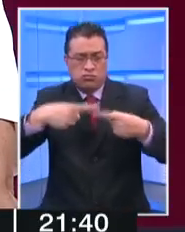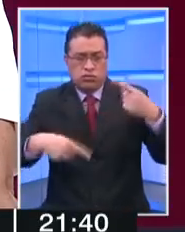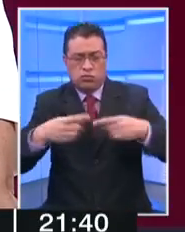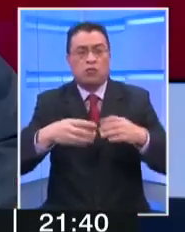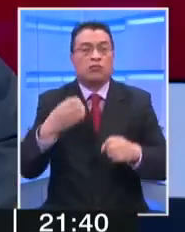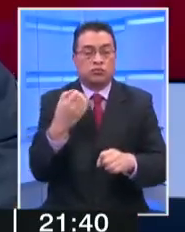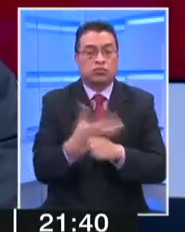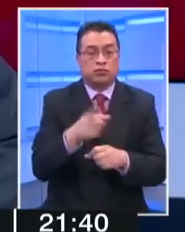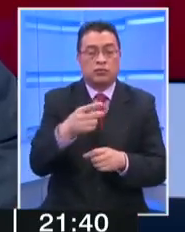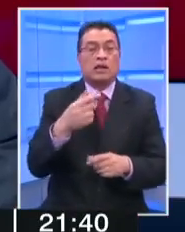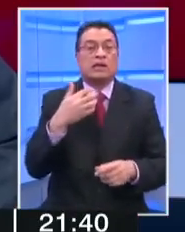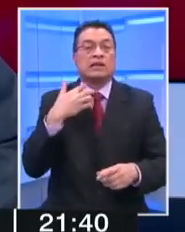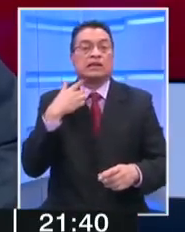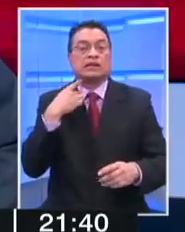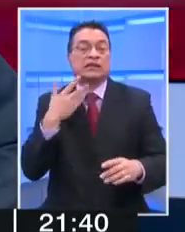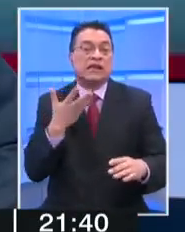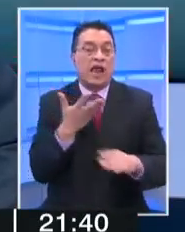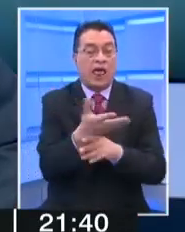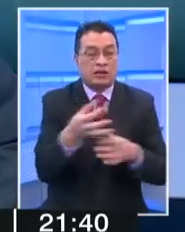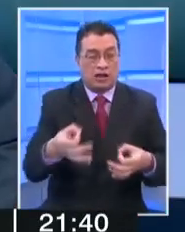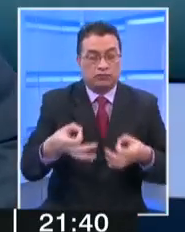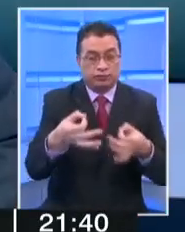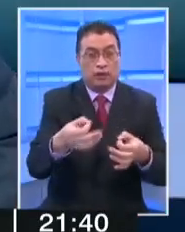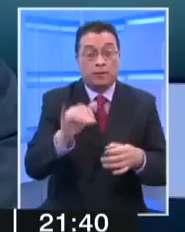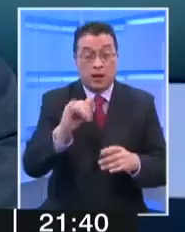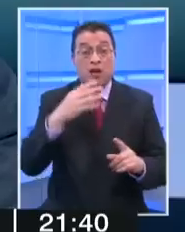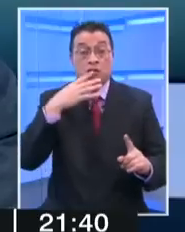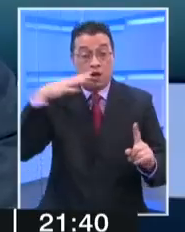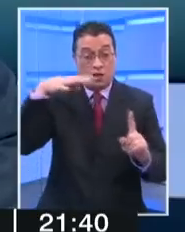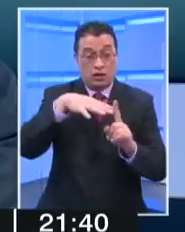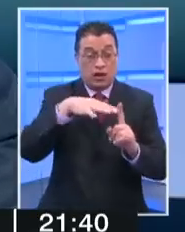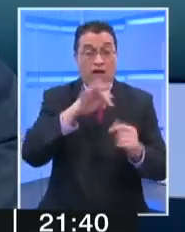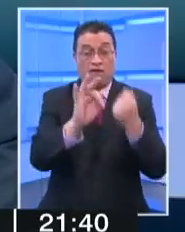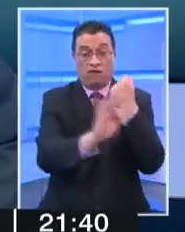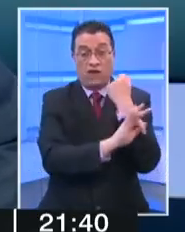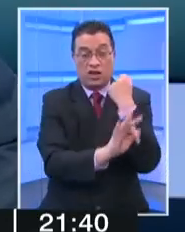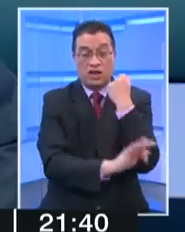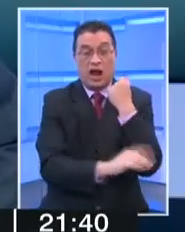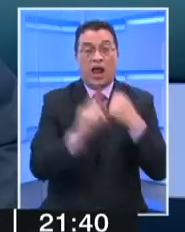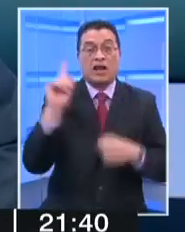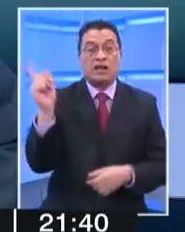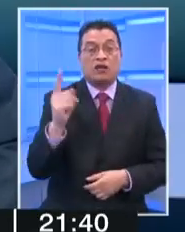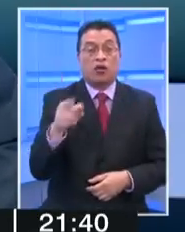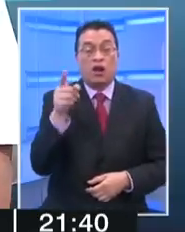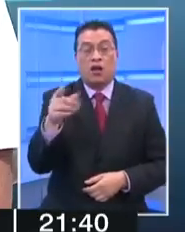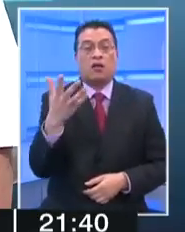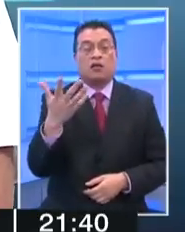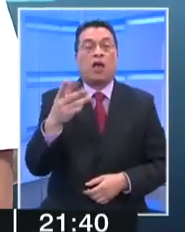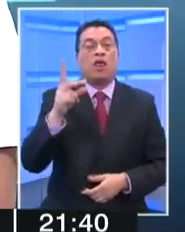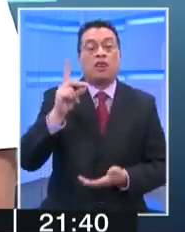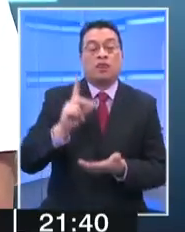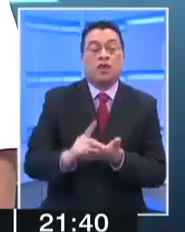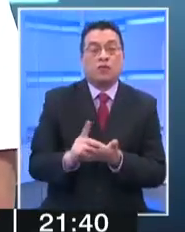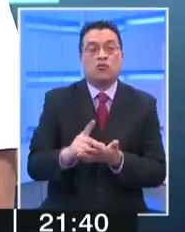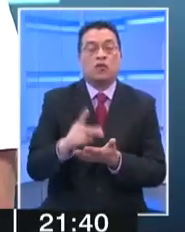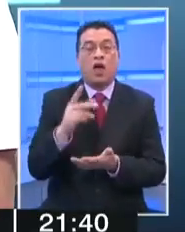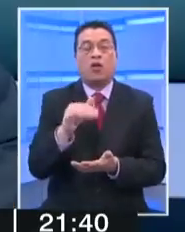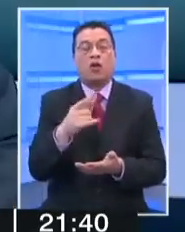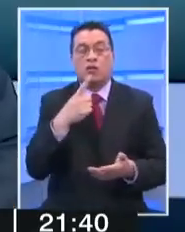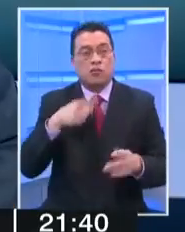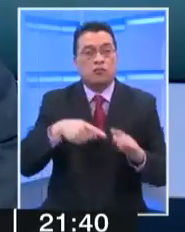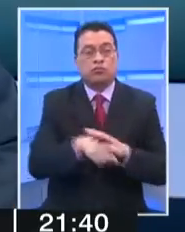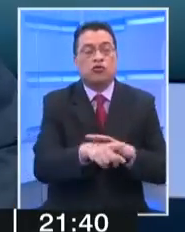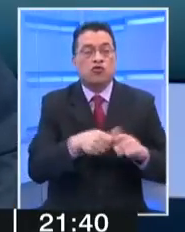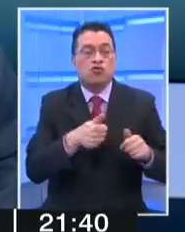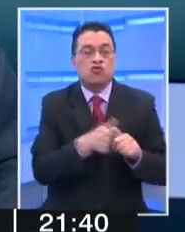condición de querellante pero también se ha criticado por parte del fiscal nacional el papel de los parlamentarios por la influencia que están teniendo en el